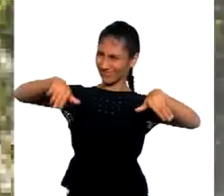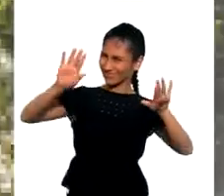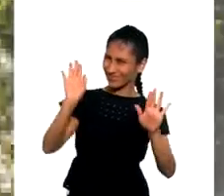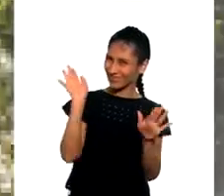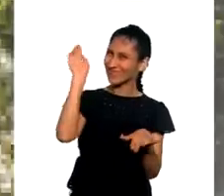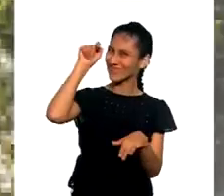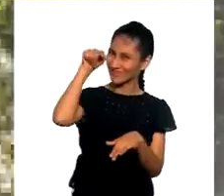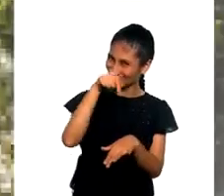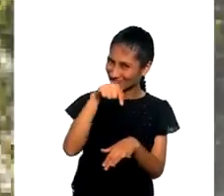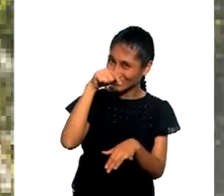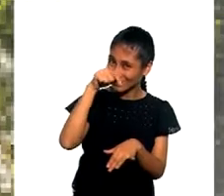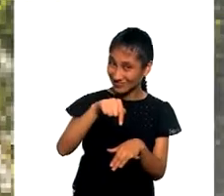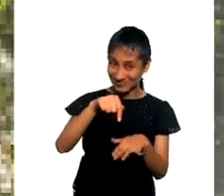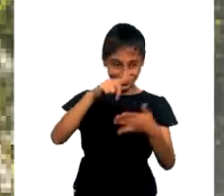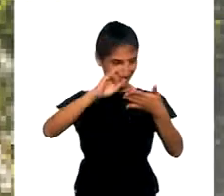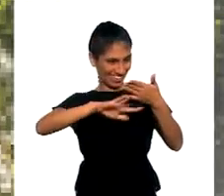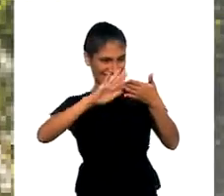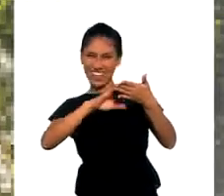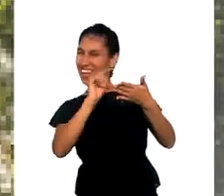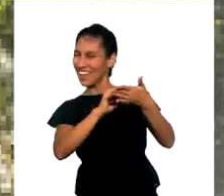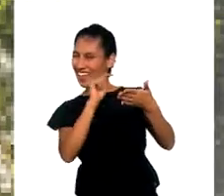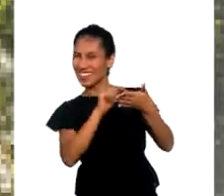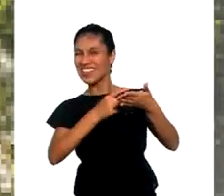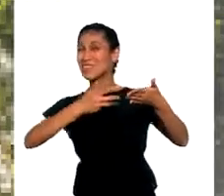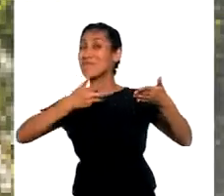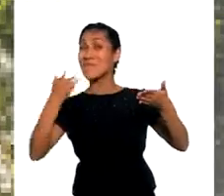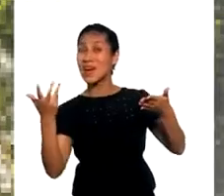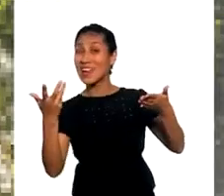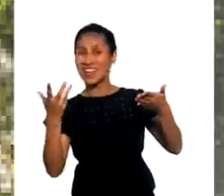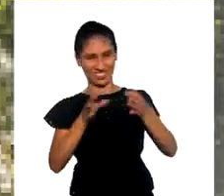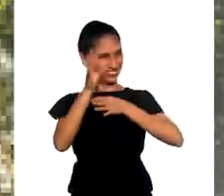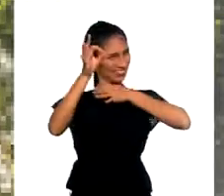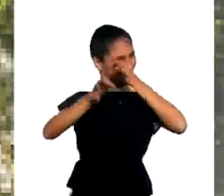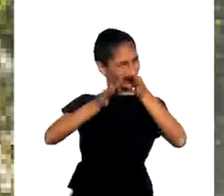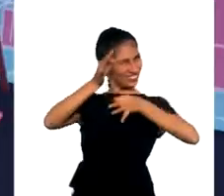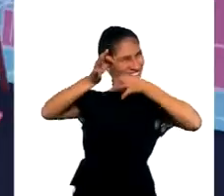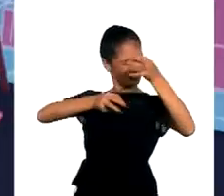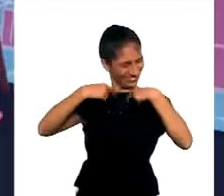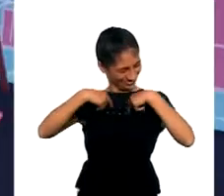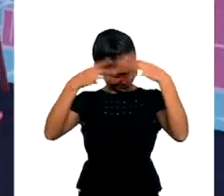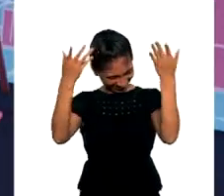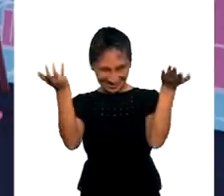y el aliado perfecto para explicarte